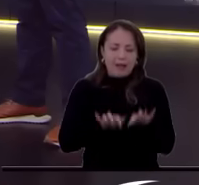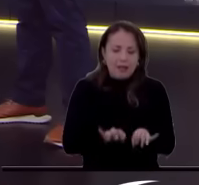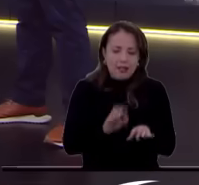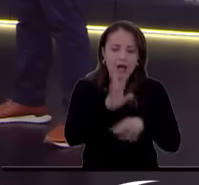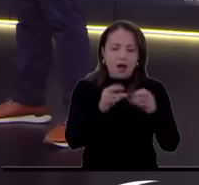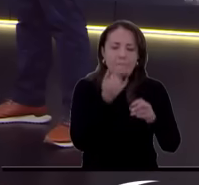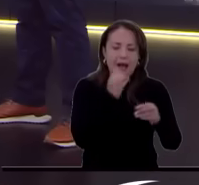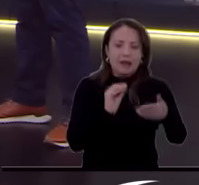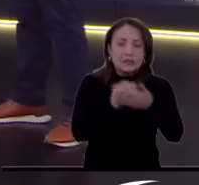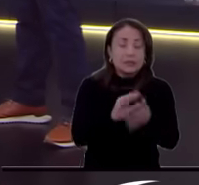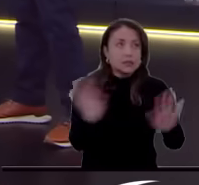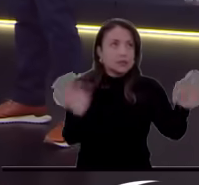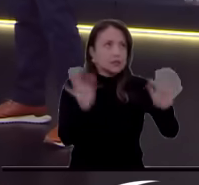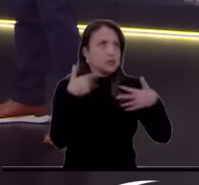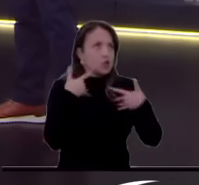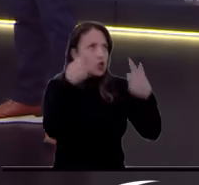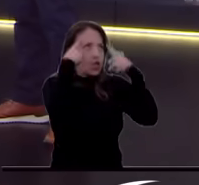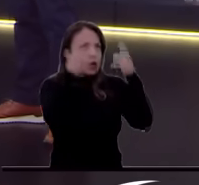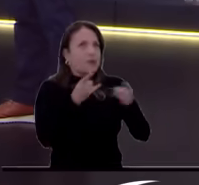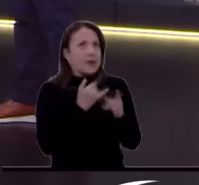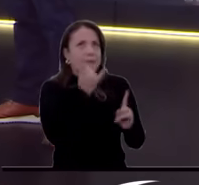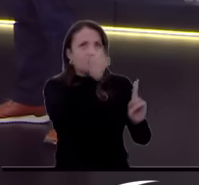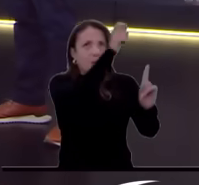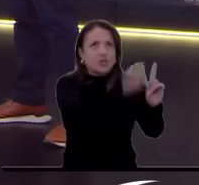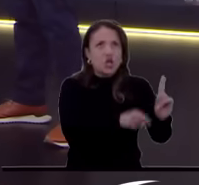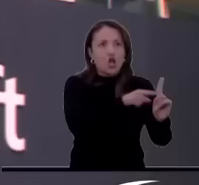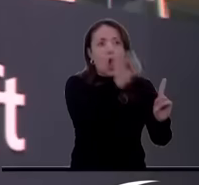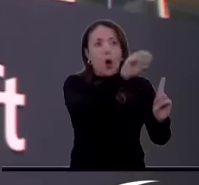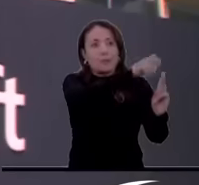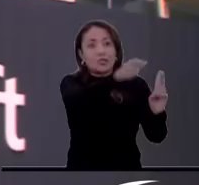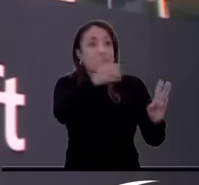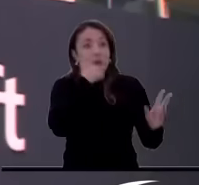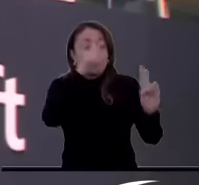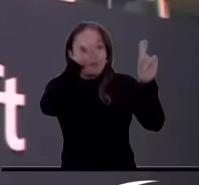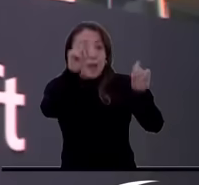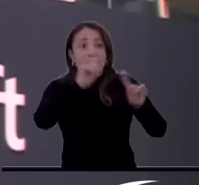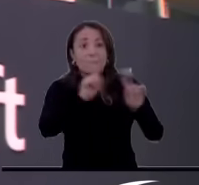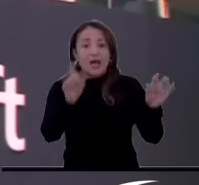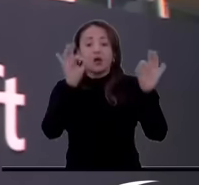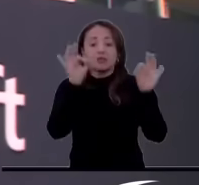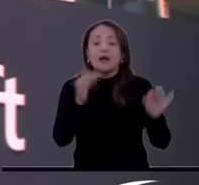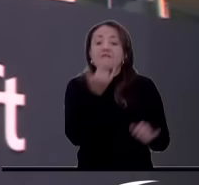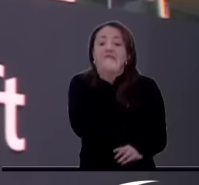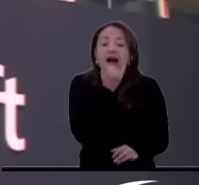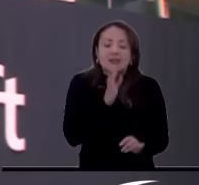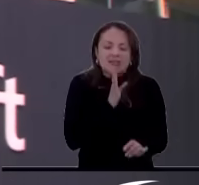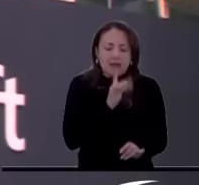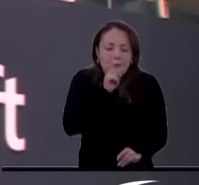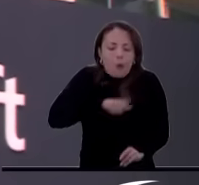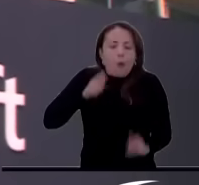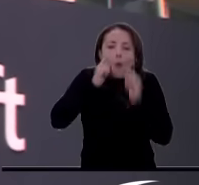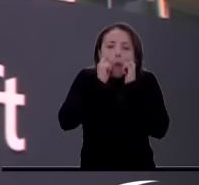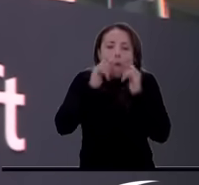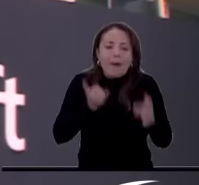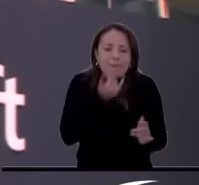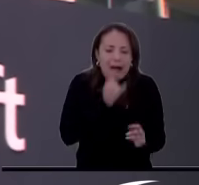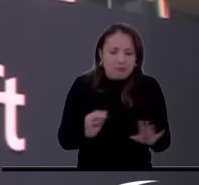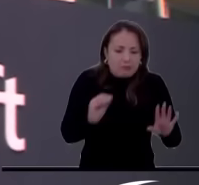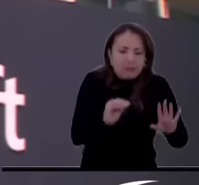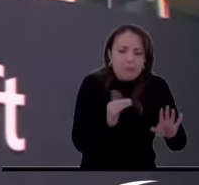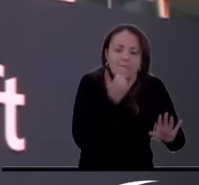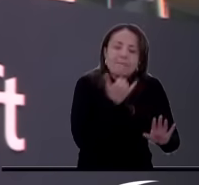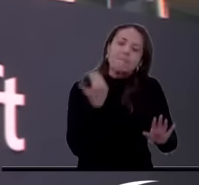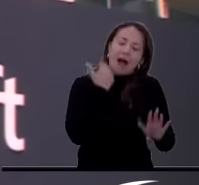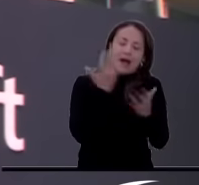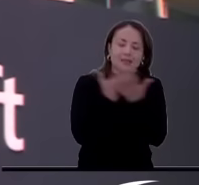quiero pensar qué está pasando en ese momento con esa persona o con esas personas no sabemos pero efectivamente fue una falla humana estábamos dando unos ejemplos ahora de qué aparatos